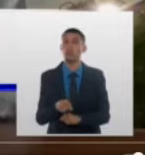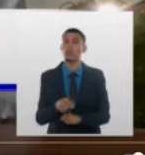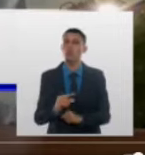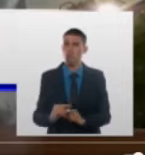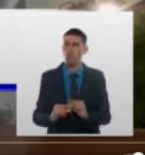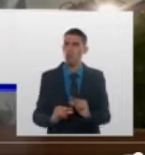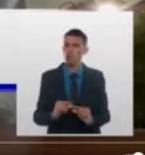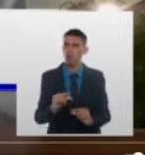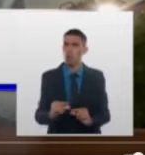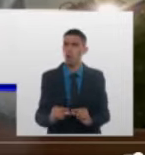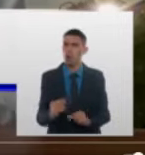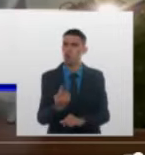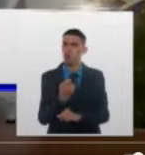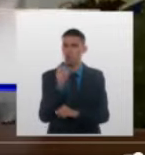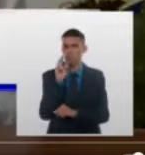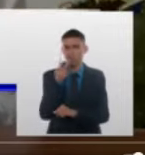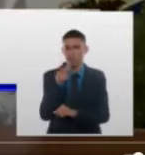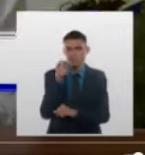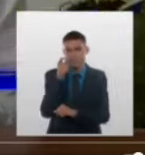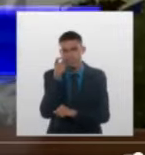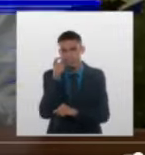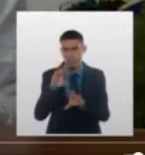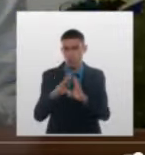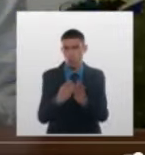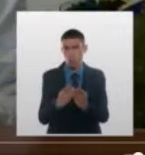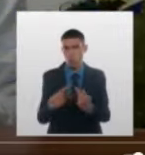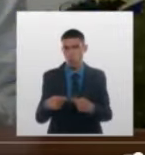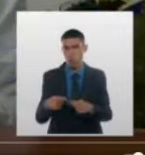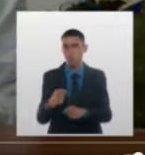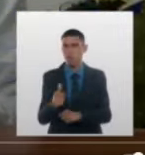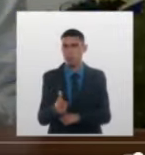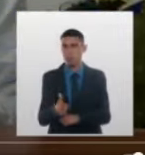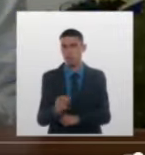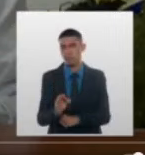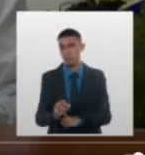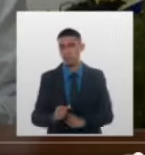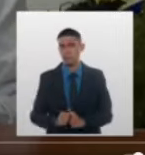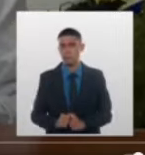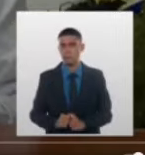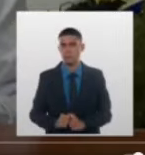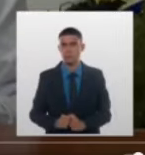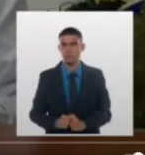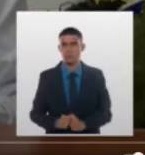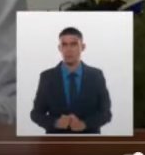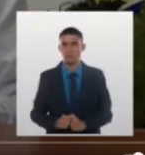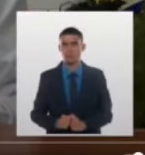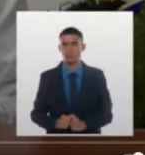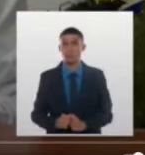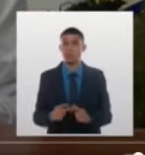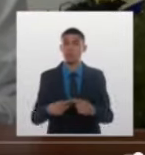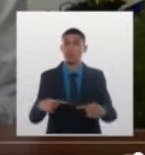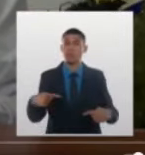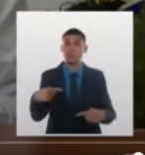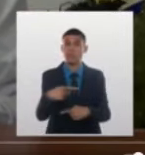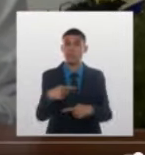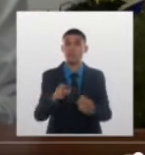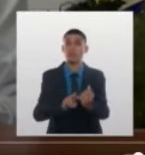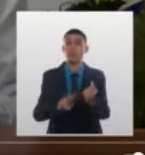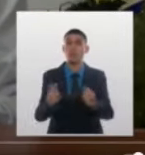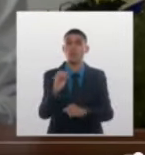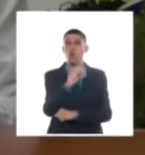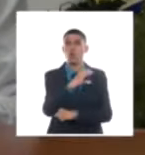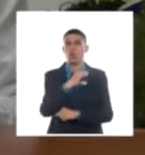haremos dando el seguimiento y estaremos al tanto de cómo se va comportando en el resto del país, fundamentalmente en las provincias